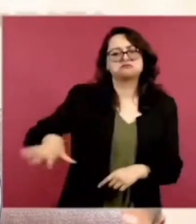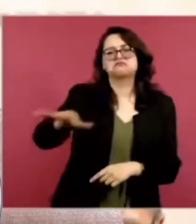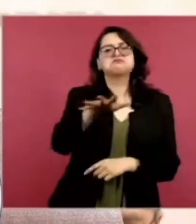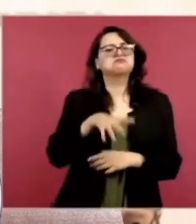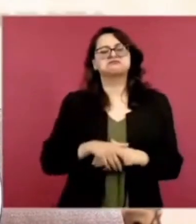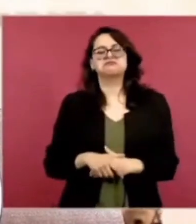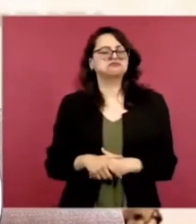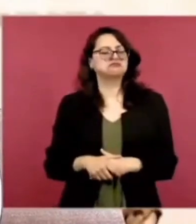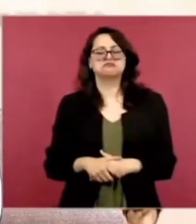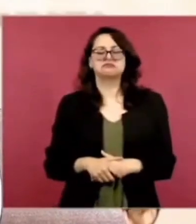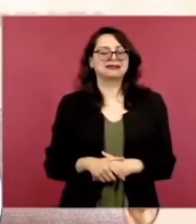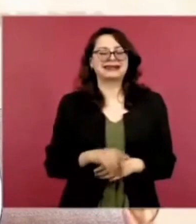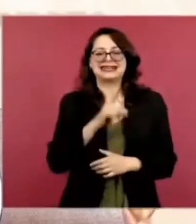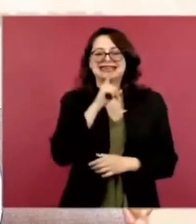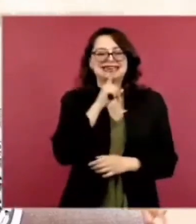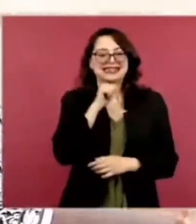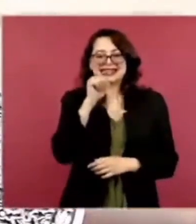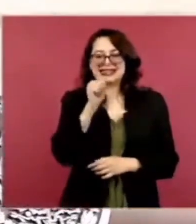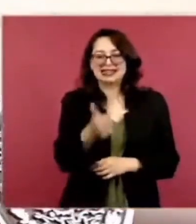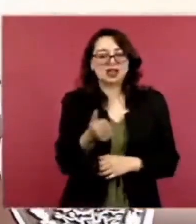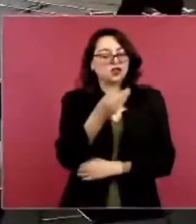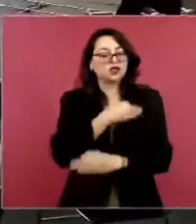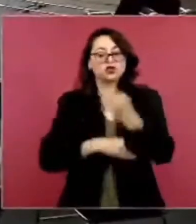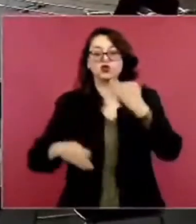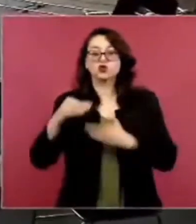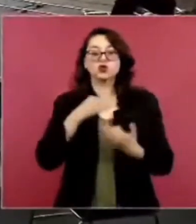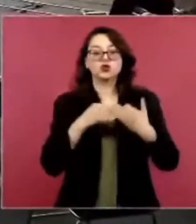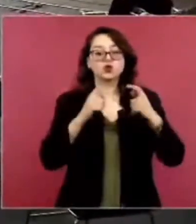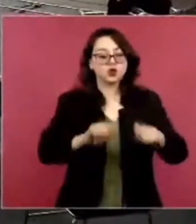Entonces, todo eso